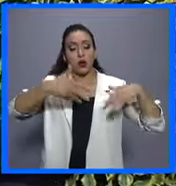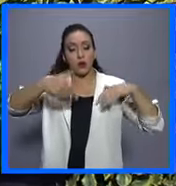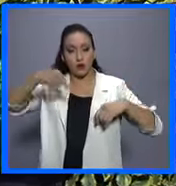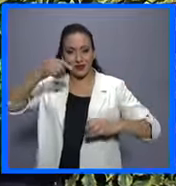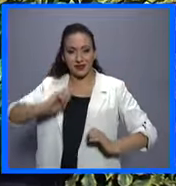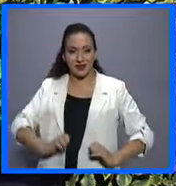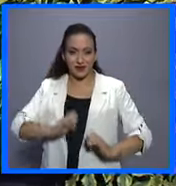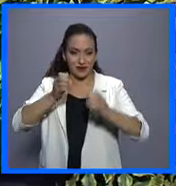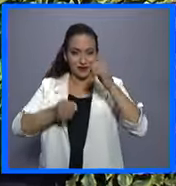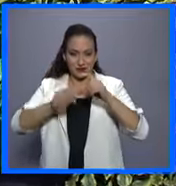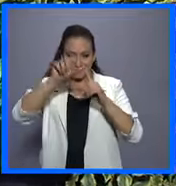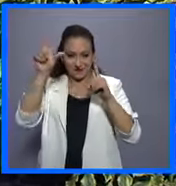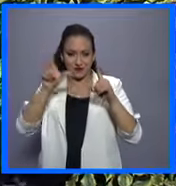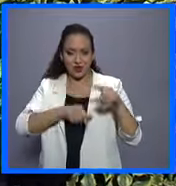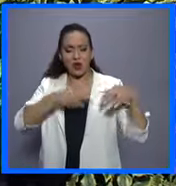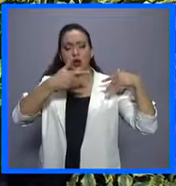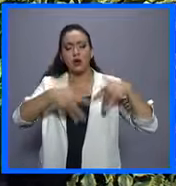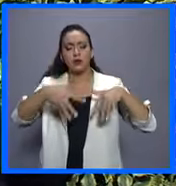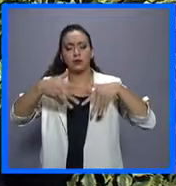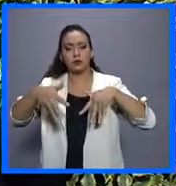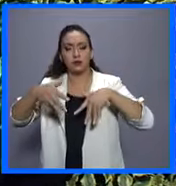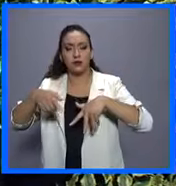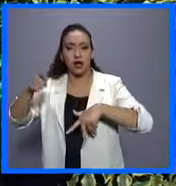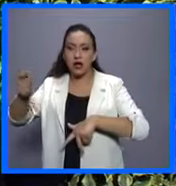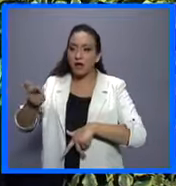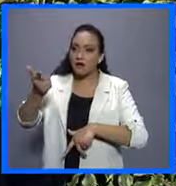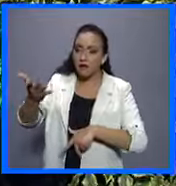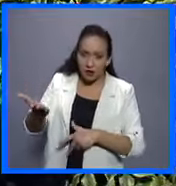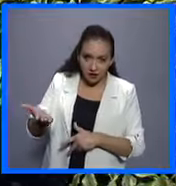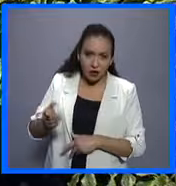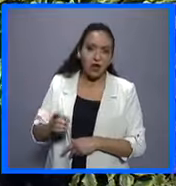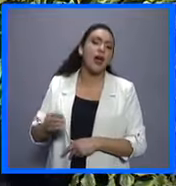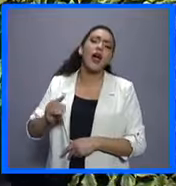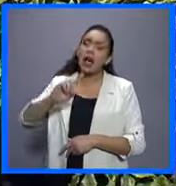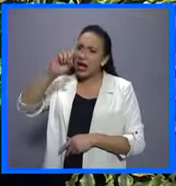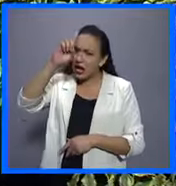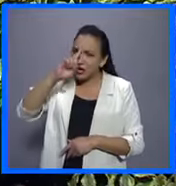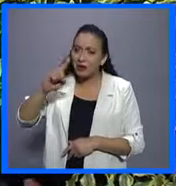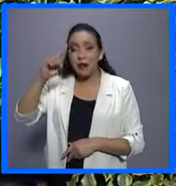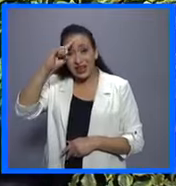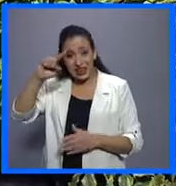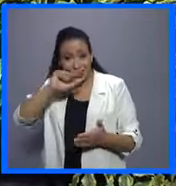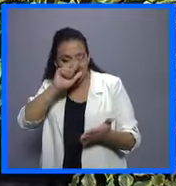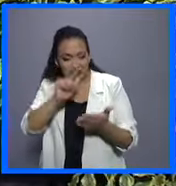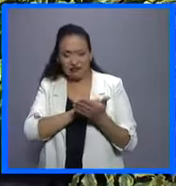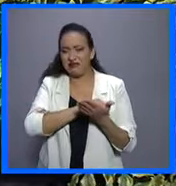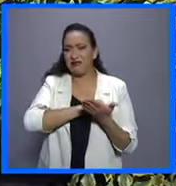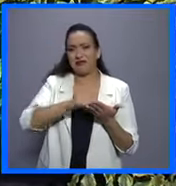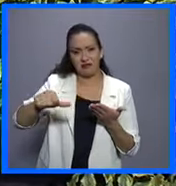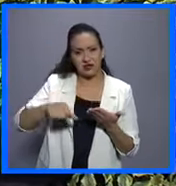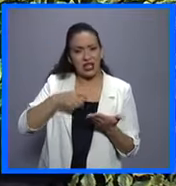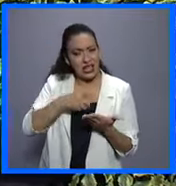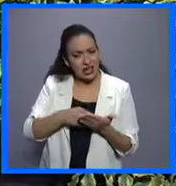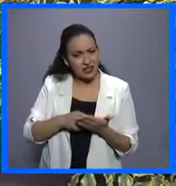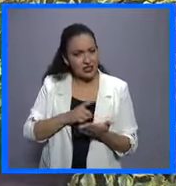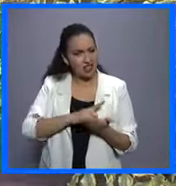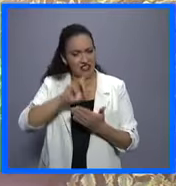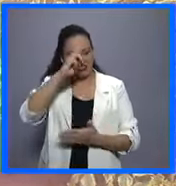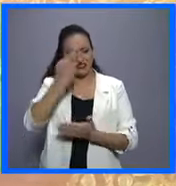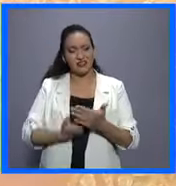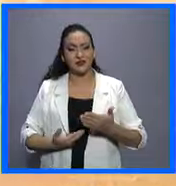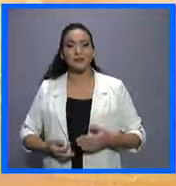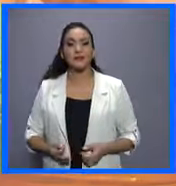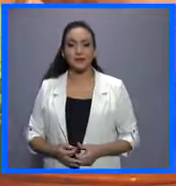de Justicia de la Nación, donde solicitaron asesoría para echar abajo la norma que, aseguran, restringe sus